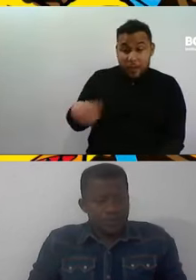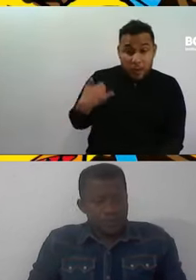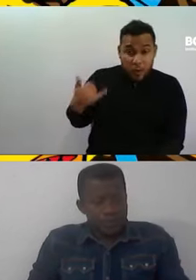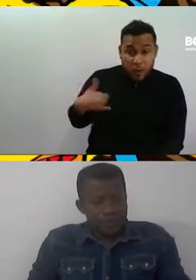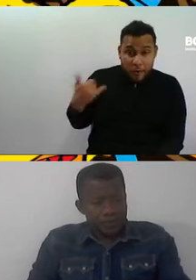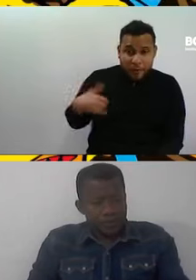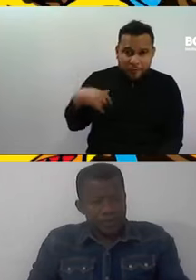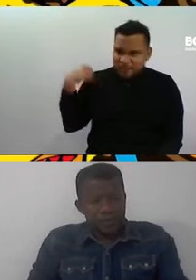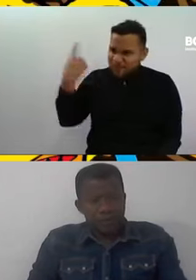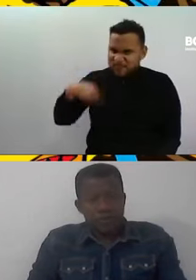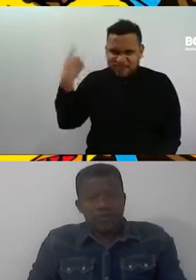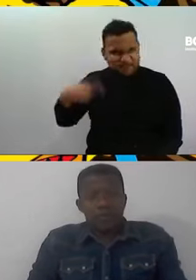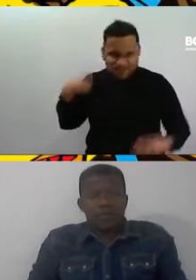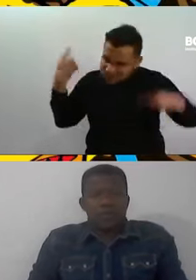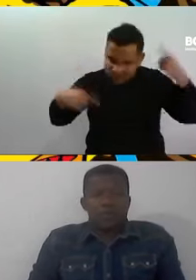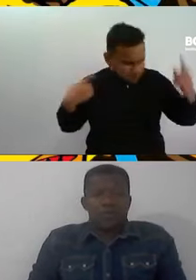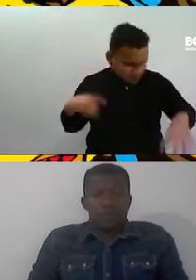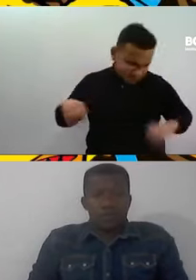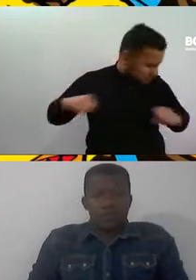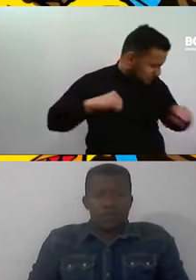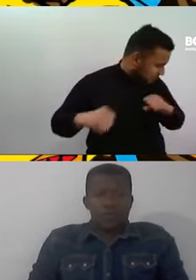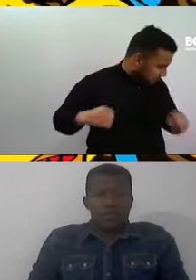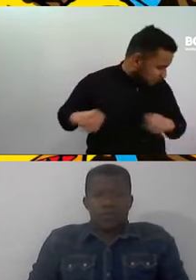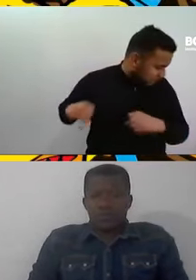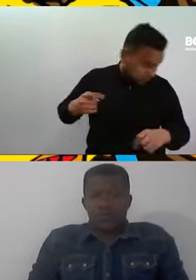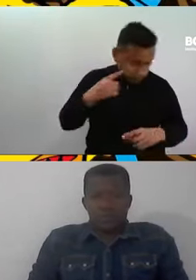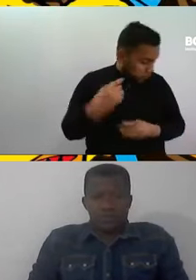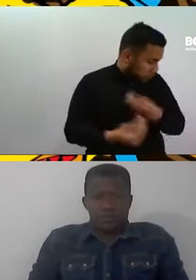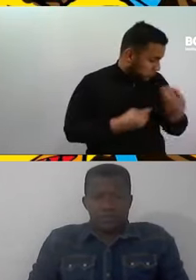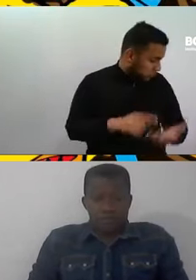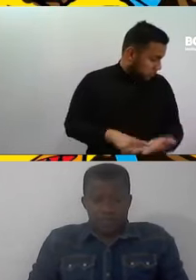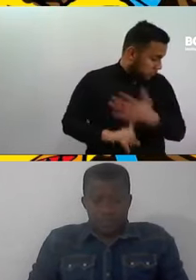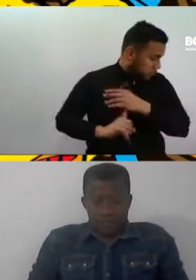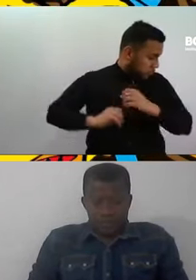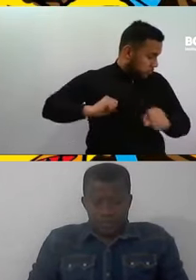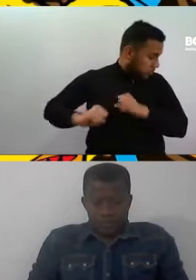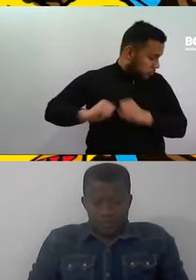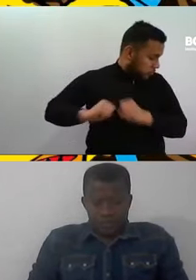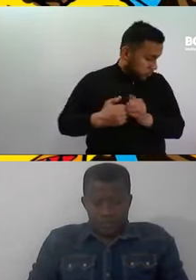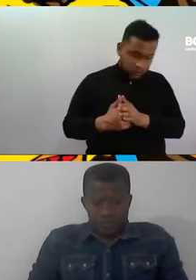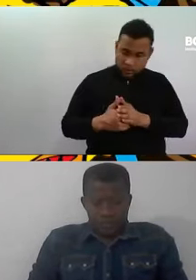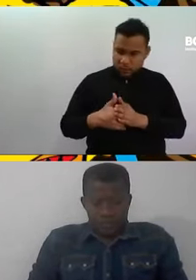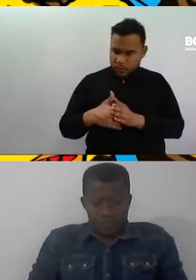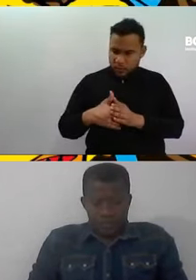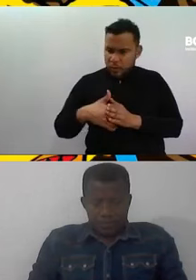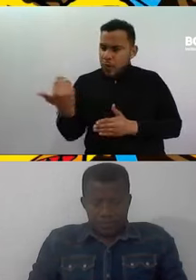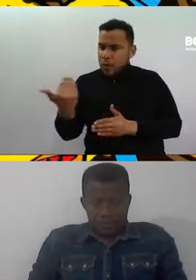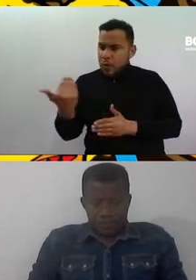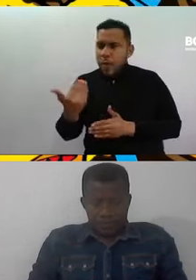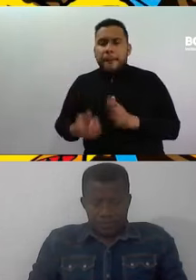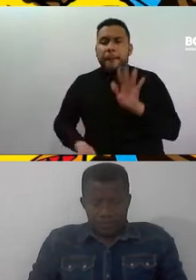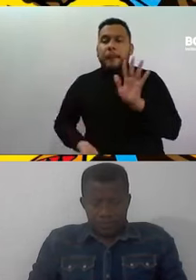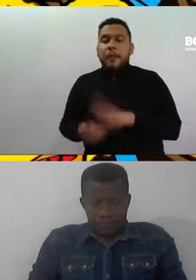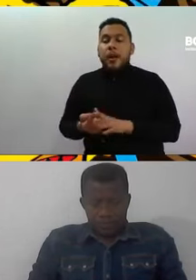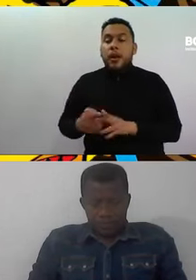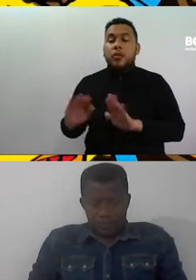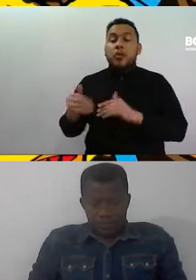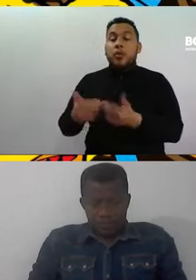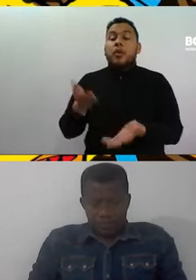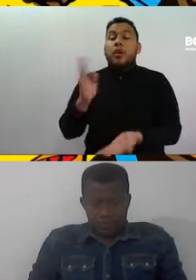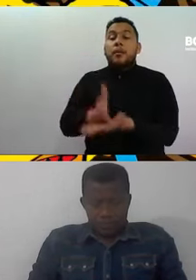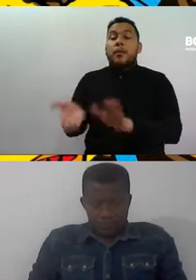jóvenes, me enseñó a leer desde empezar con Crónica de una muerte anunciada y a